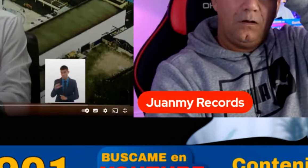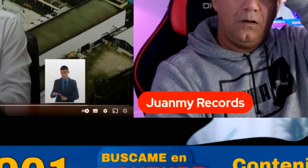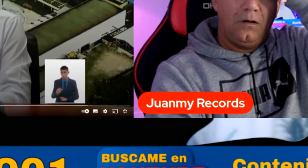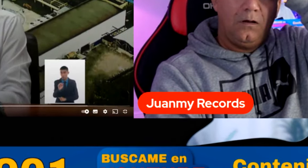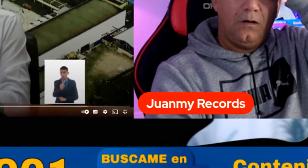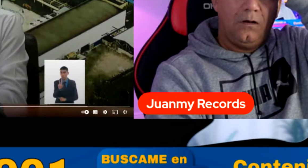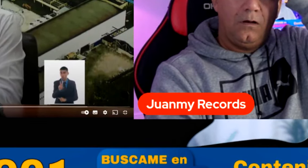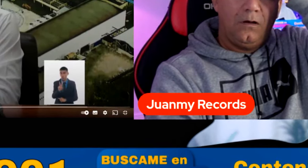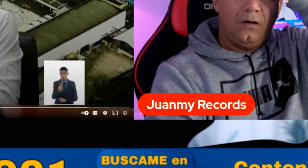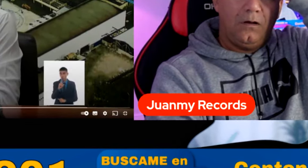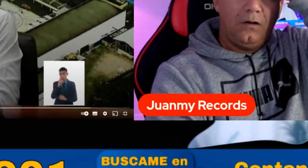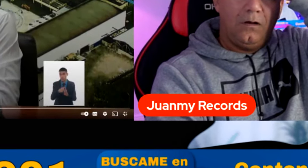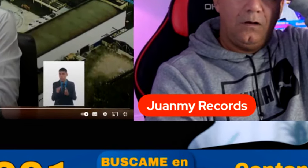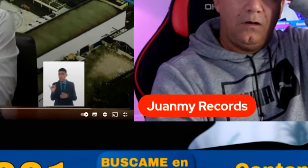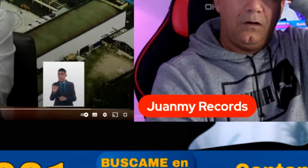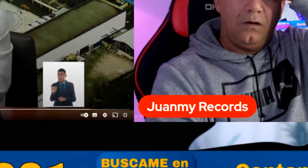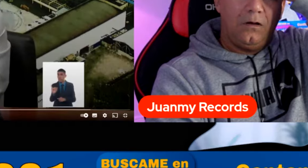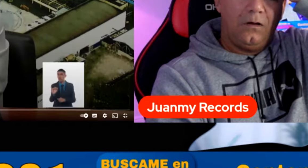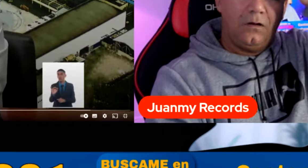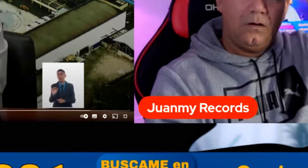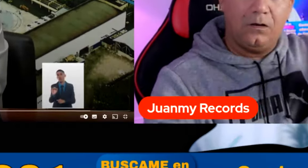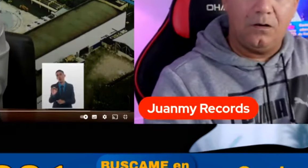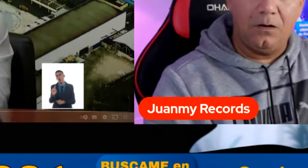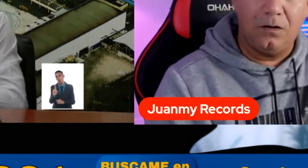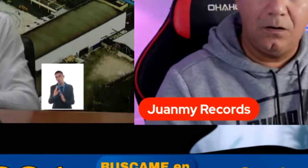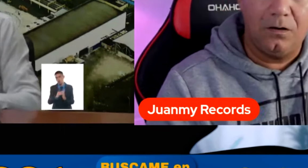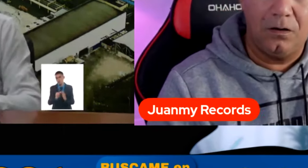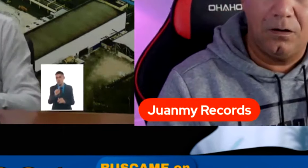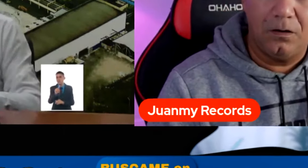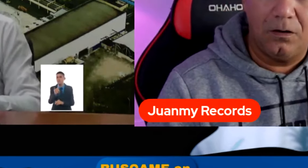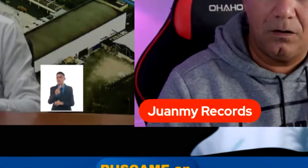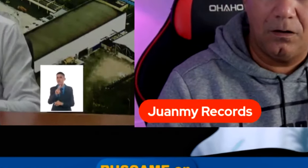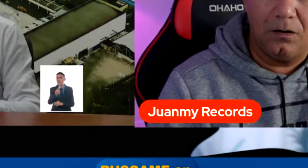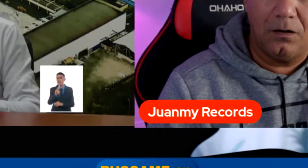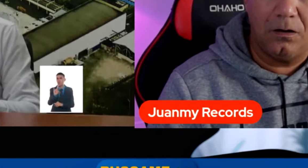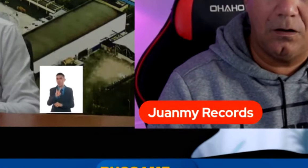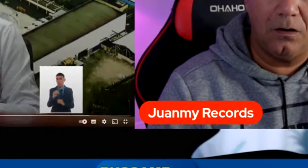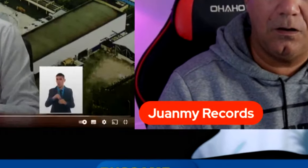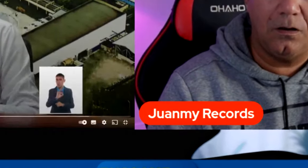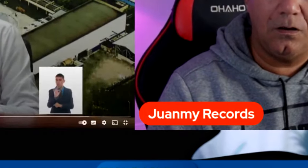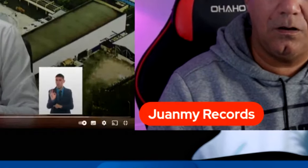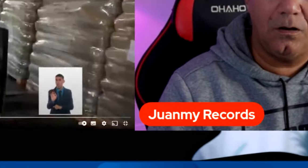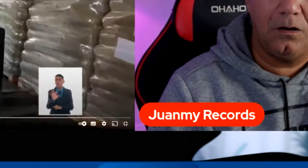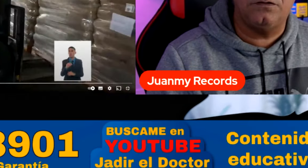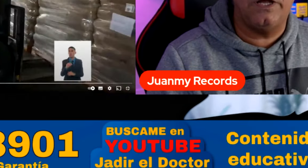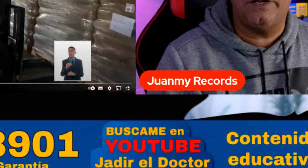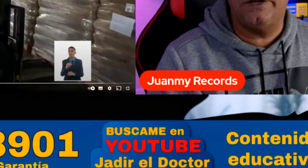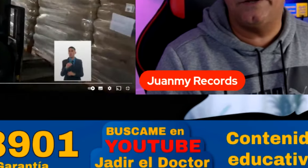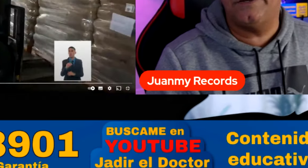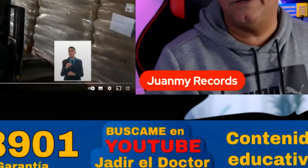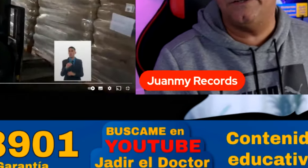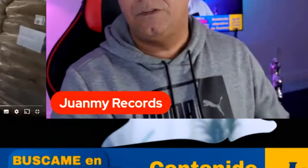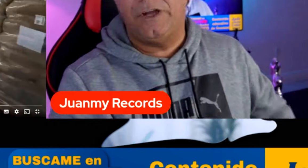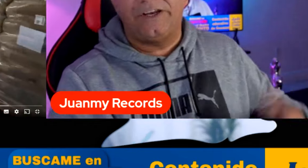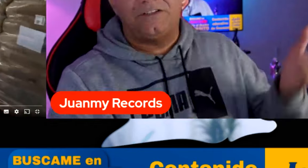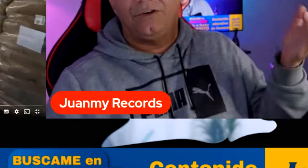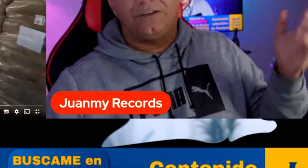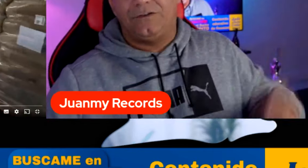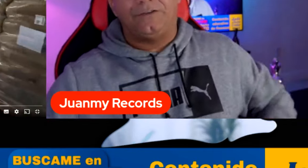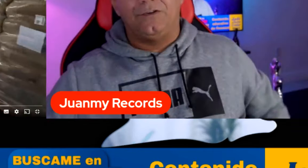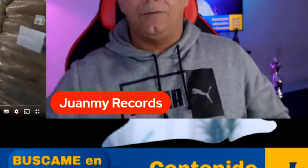6 años, 11 meses, 29 días, le vamos a distribuir 5 días de cobertura a leche en polvo.